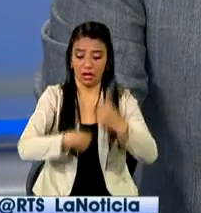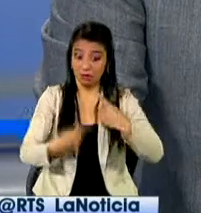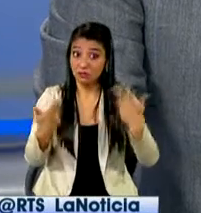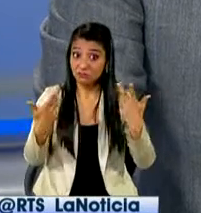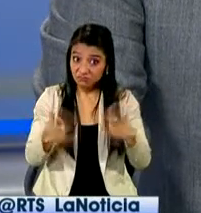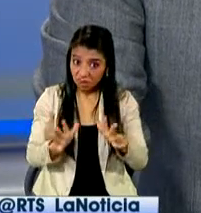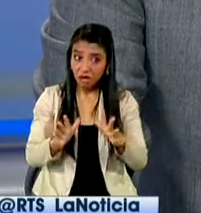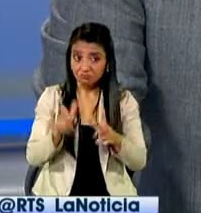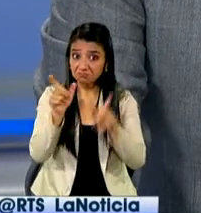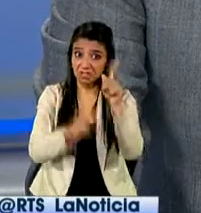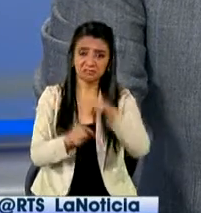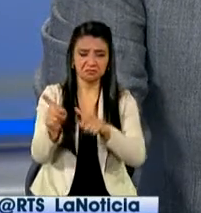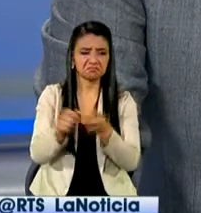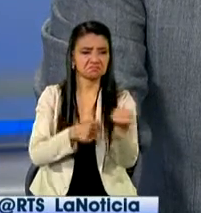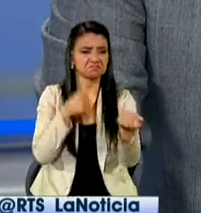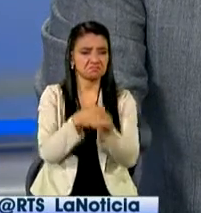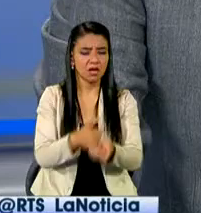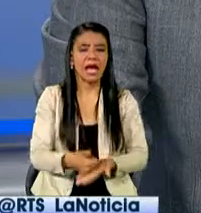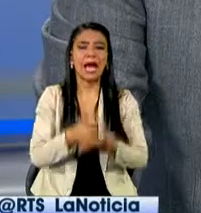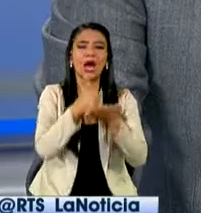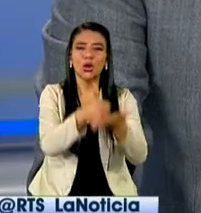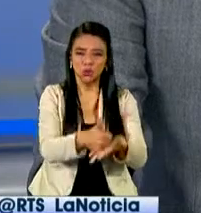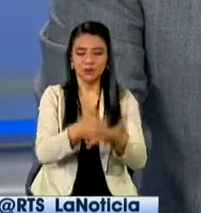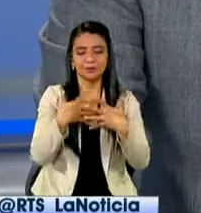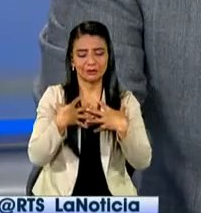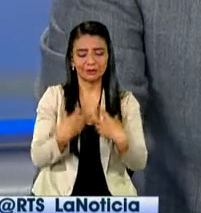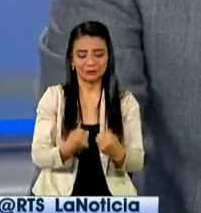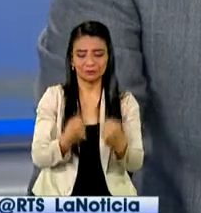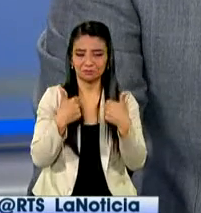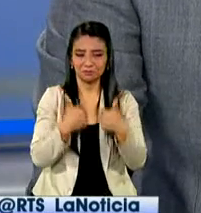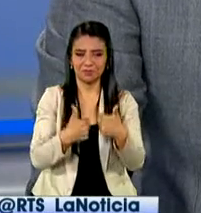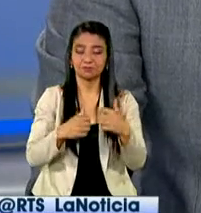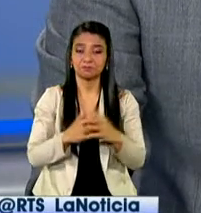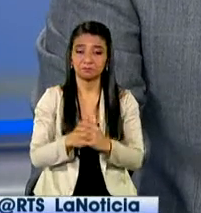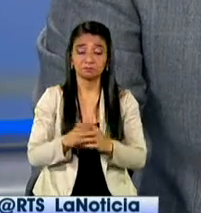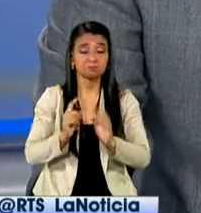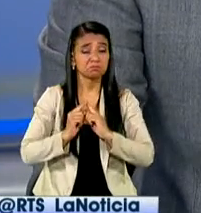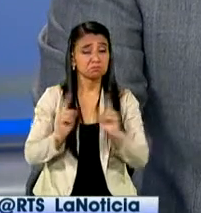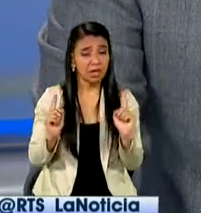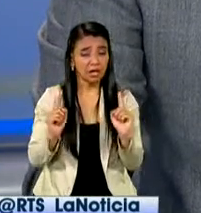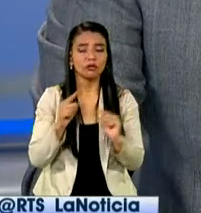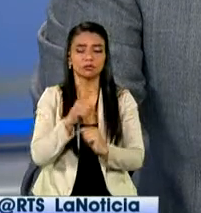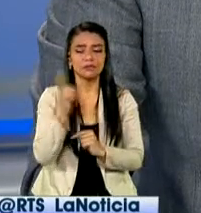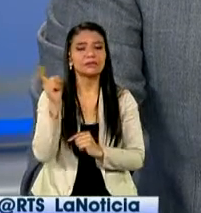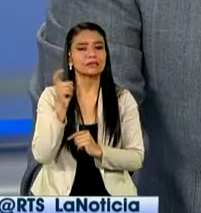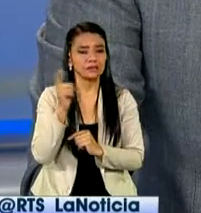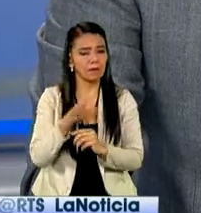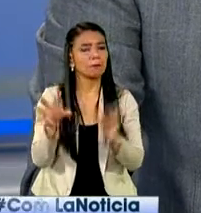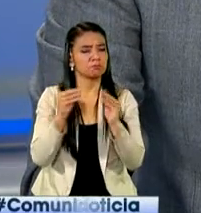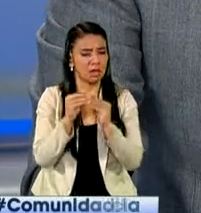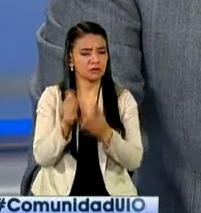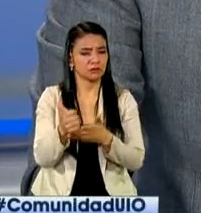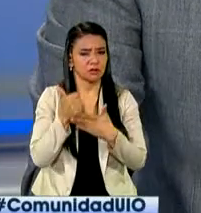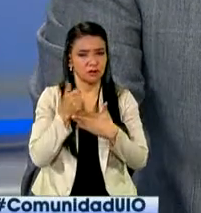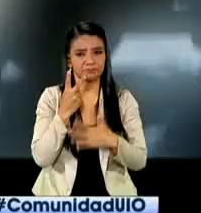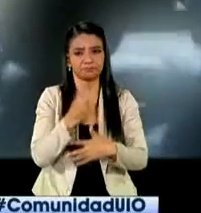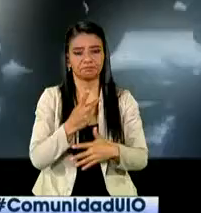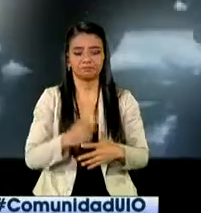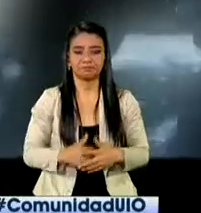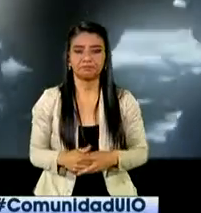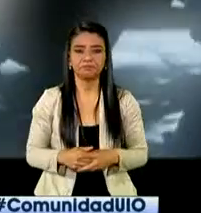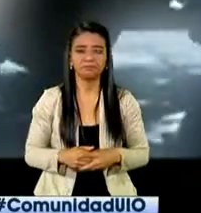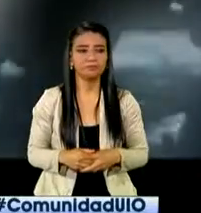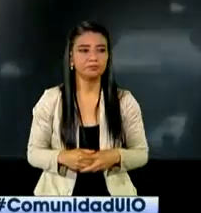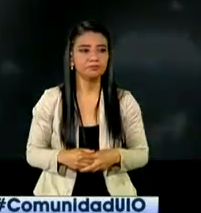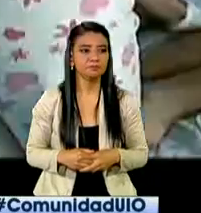caso y contribuyeron a la pronta recuperación de este joven. Sin embargo, aún él requiere de nuestra ayuda.